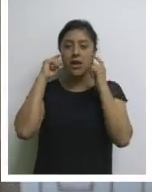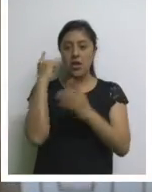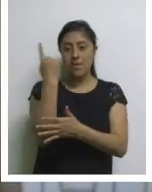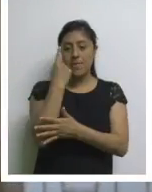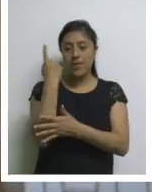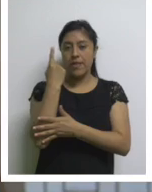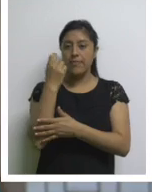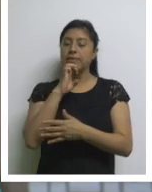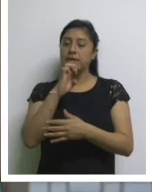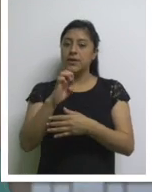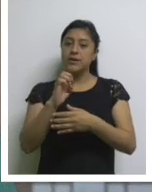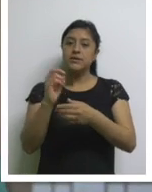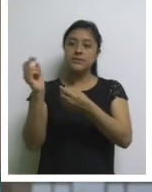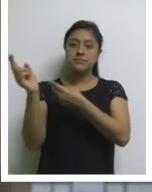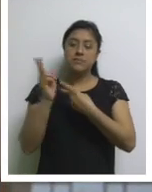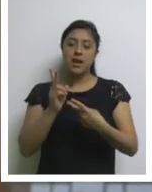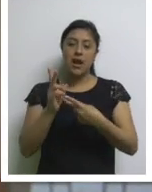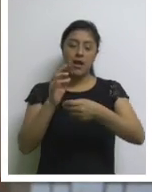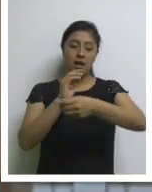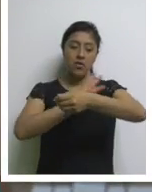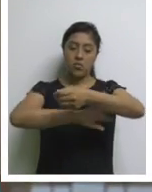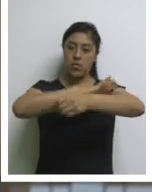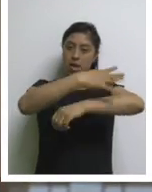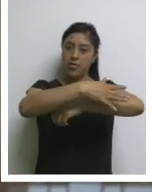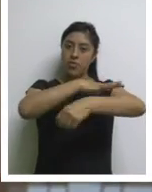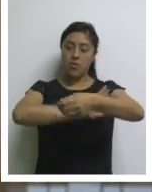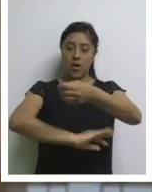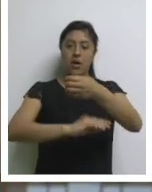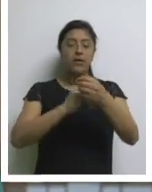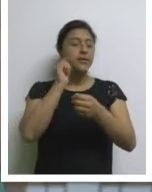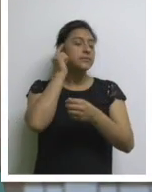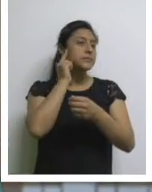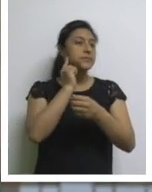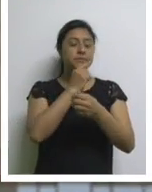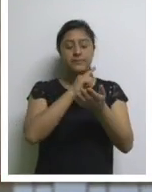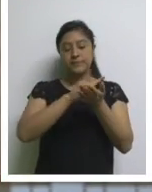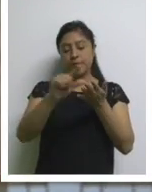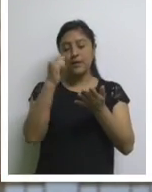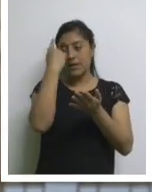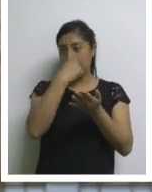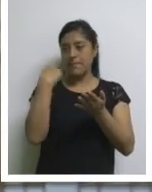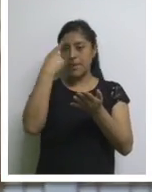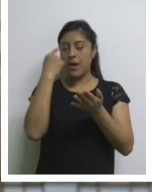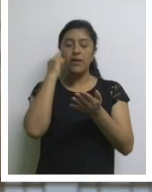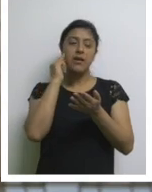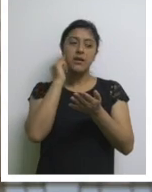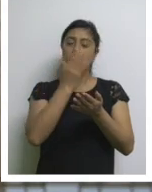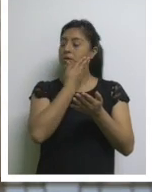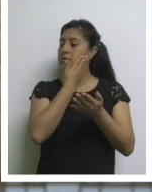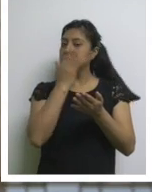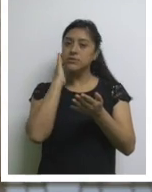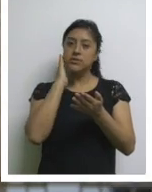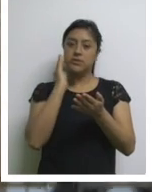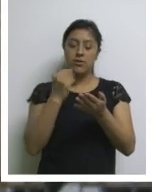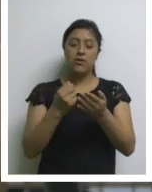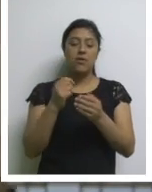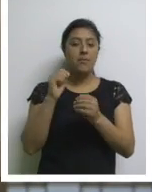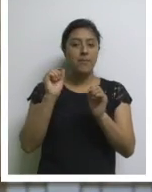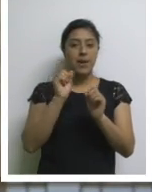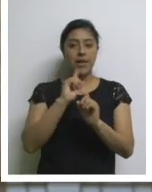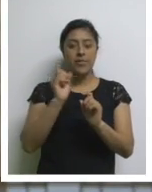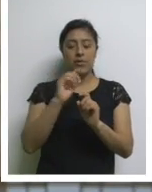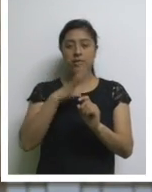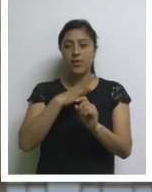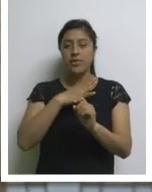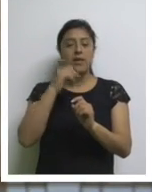esta mascarilla. Lo ideal es pues portar un trapo, una toalla, para poder usted secarse en el momento en que se va a realizar la